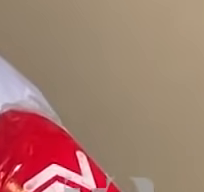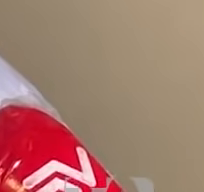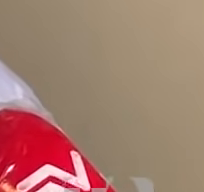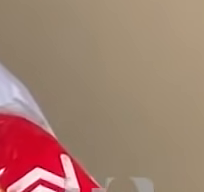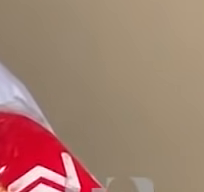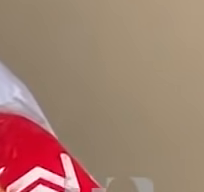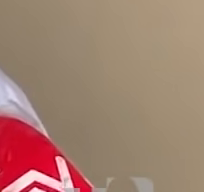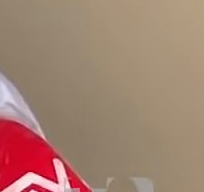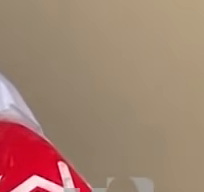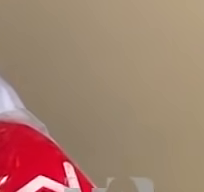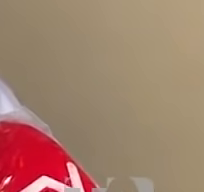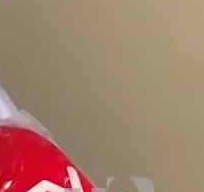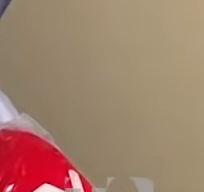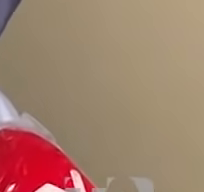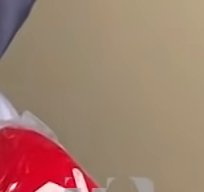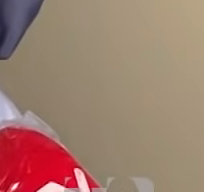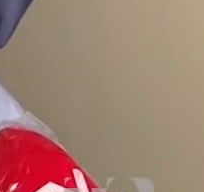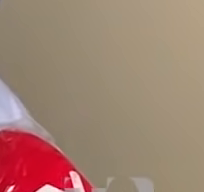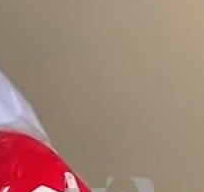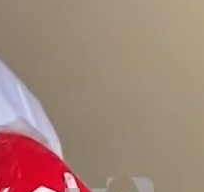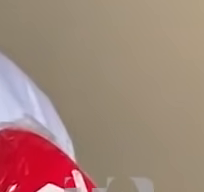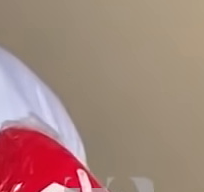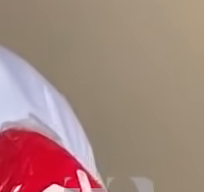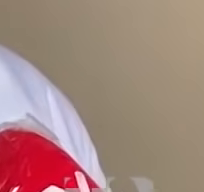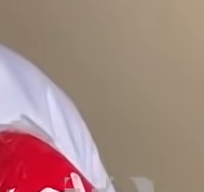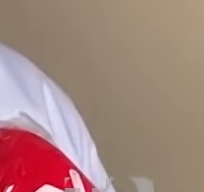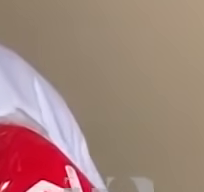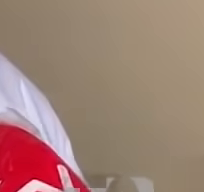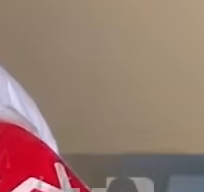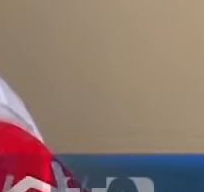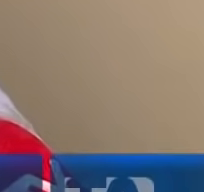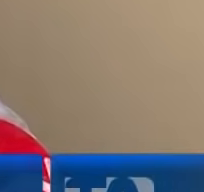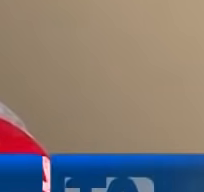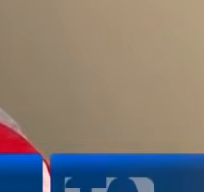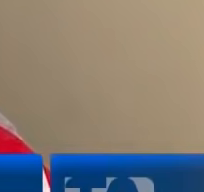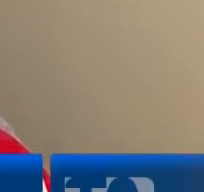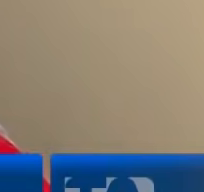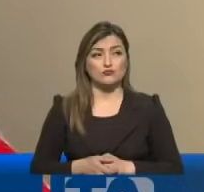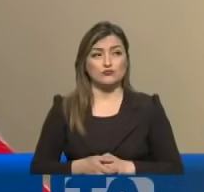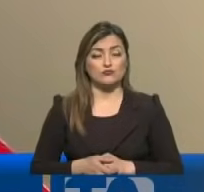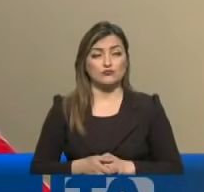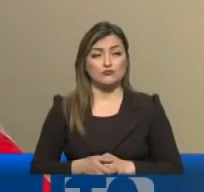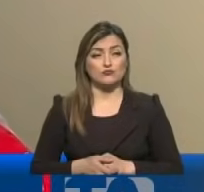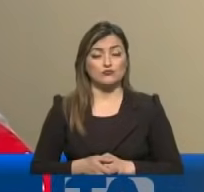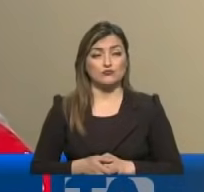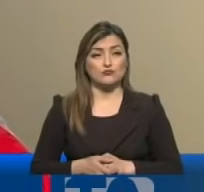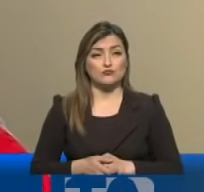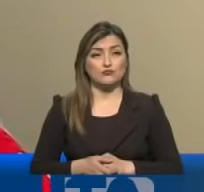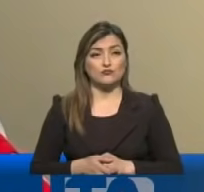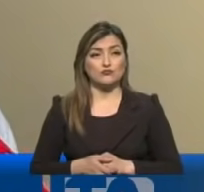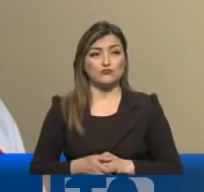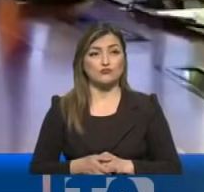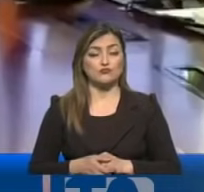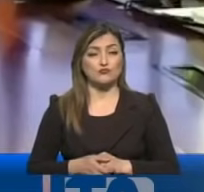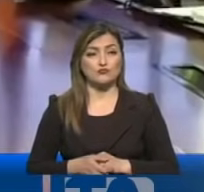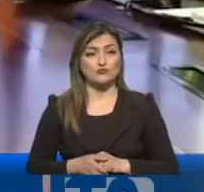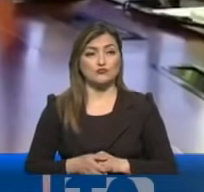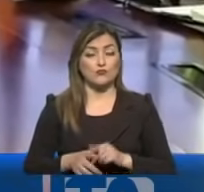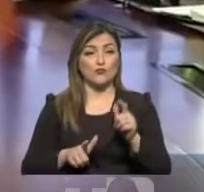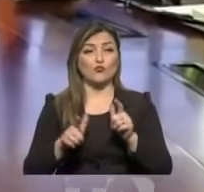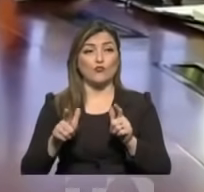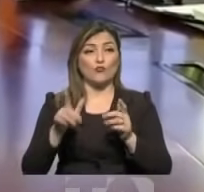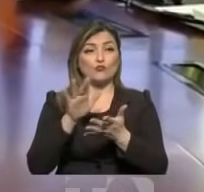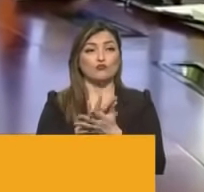está trabajando. Es decir, en todos los frentes realmente se está haciendo el trabajo requerido para que la ciudadanía tenga esa tranquilidad, esa paz. El